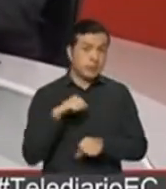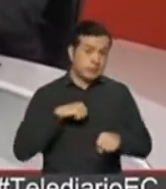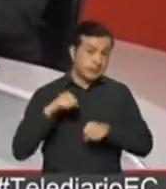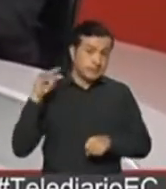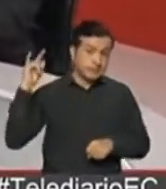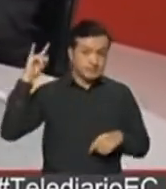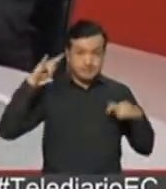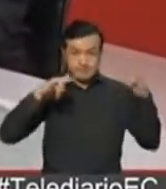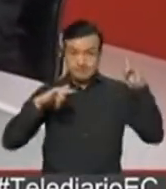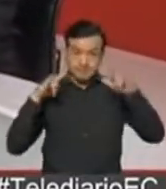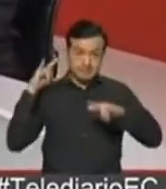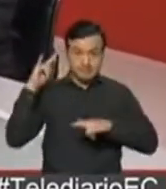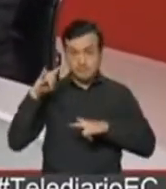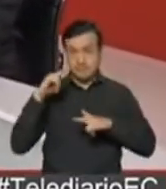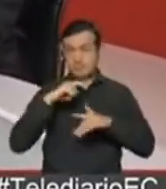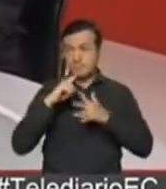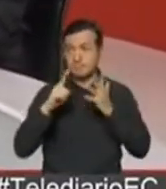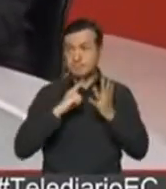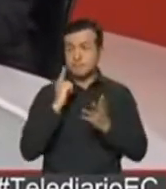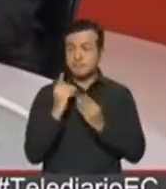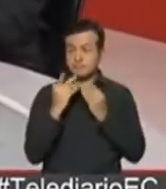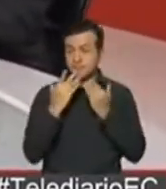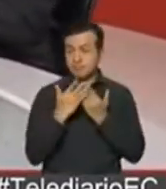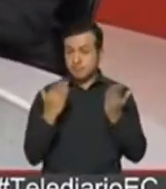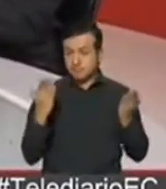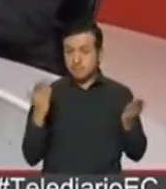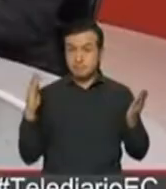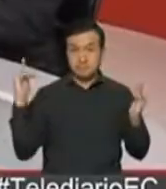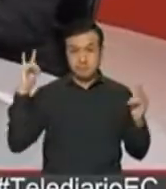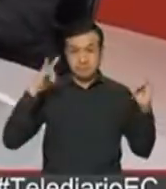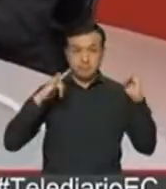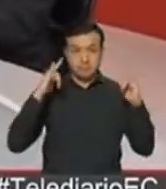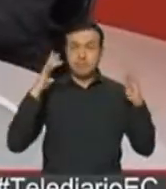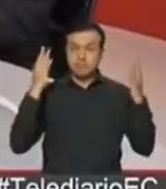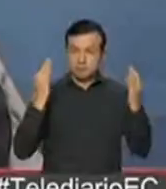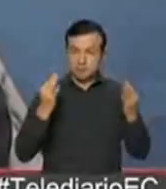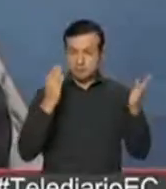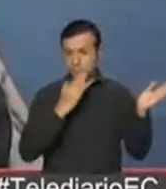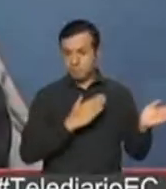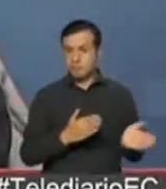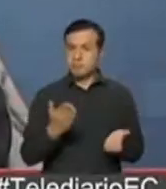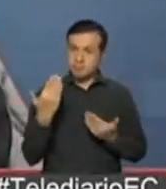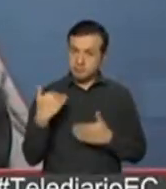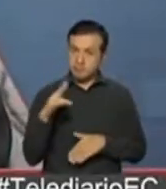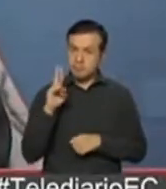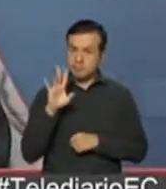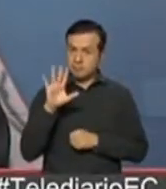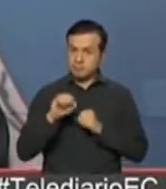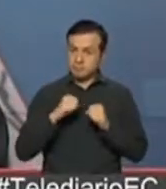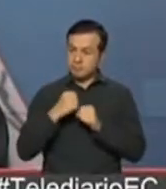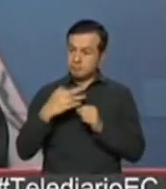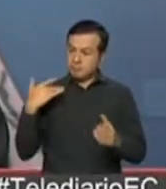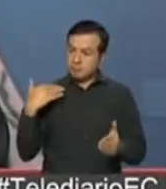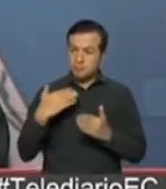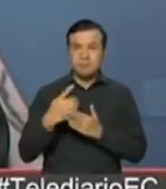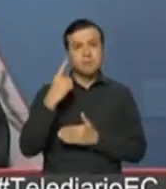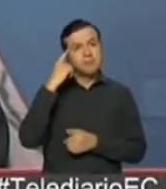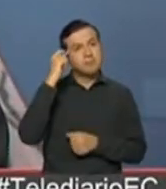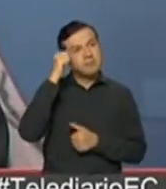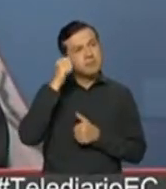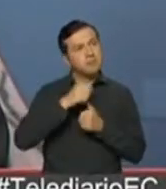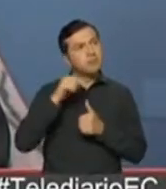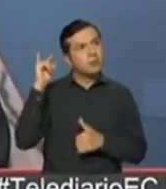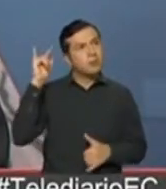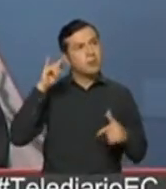aéreas lo propio se ha destacado en estos últimos días con relación al este aniversario como ahora es